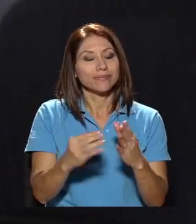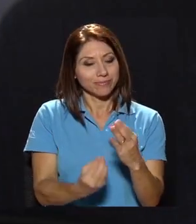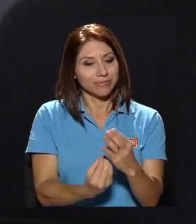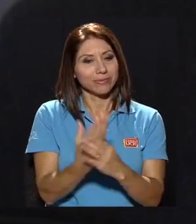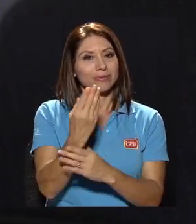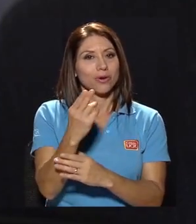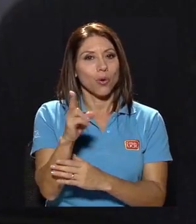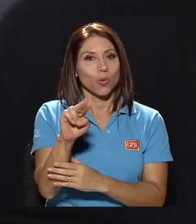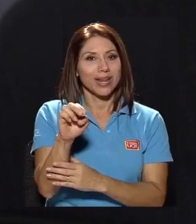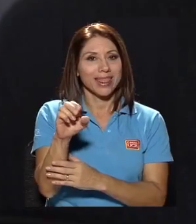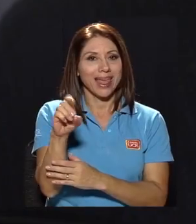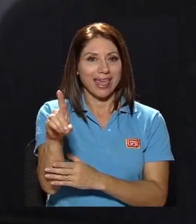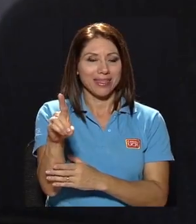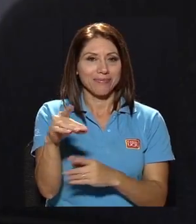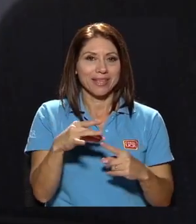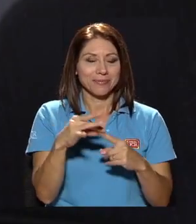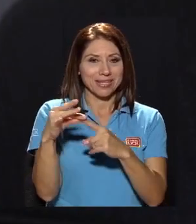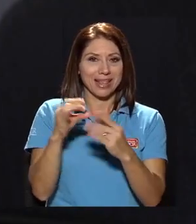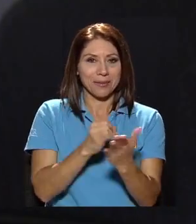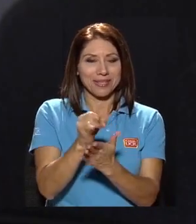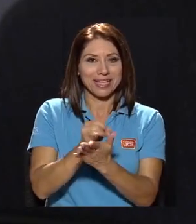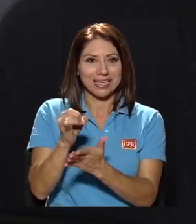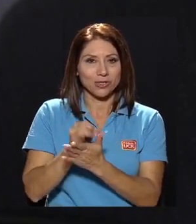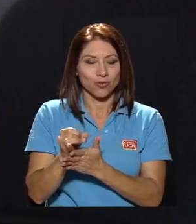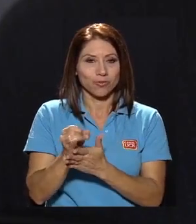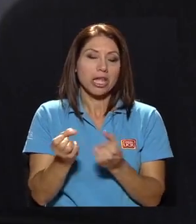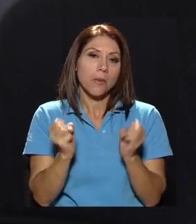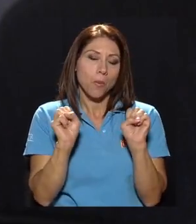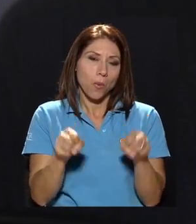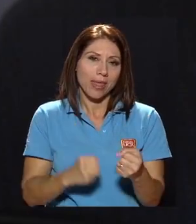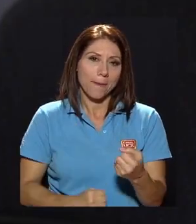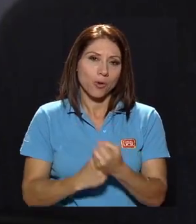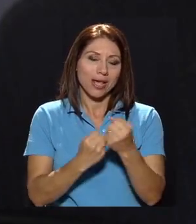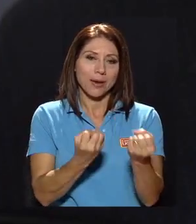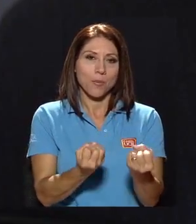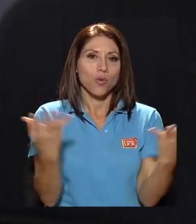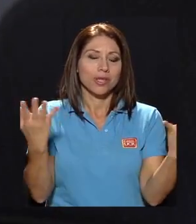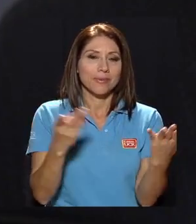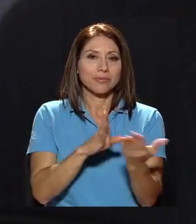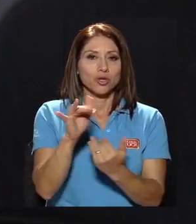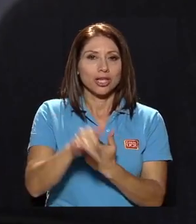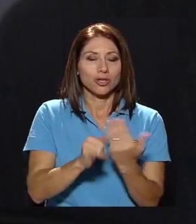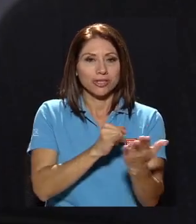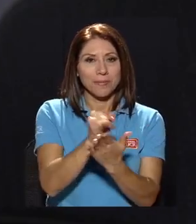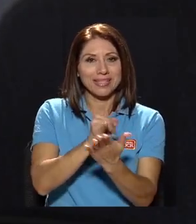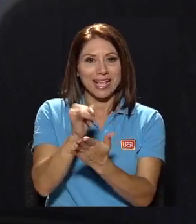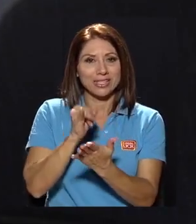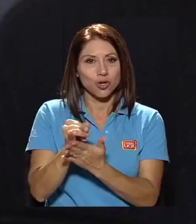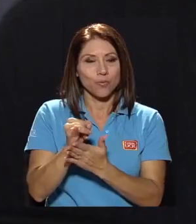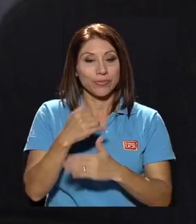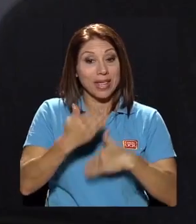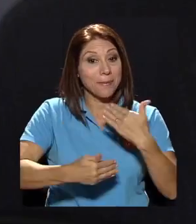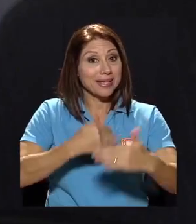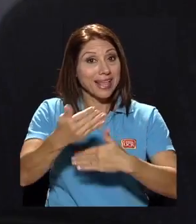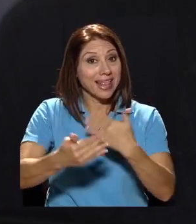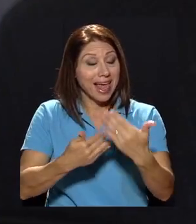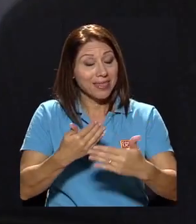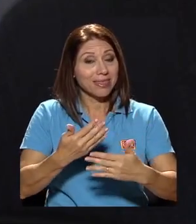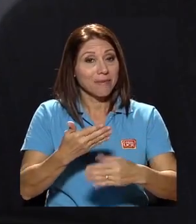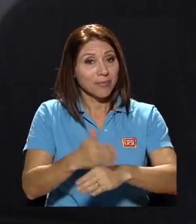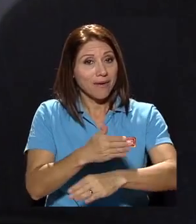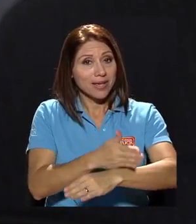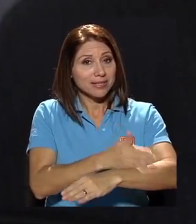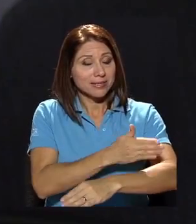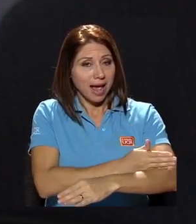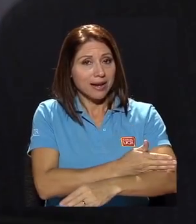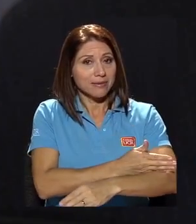de investigación que puede apoyar a múltiples proyectos de investigación y avanzar más adelante